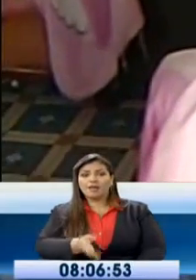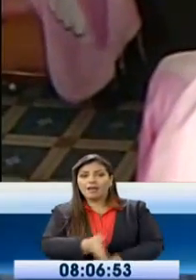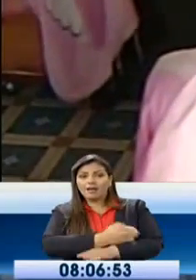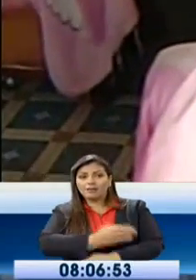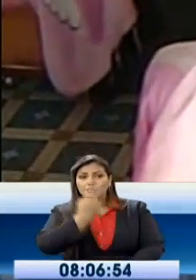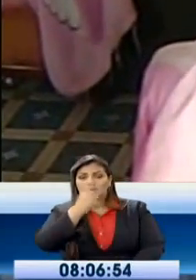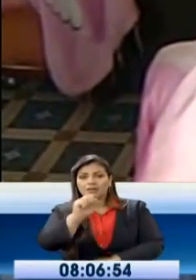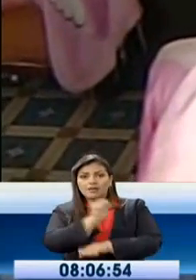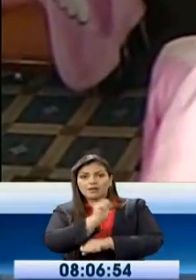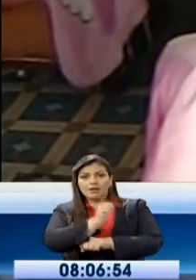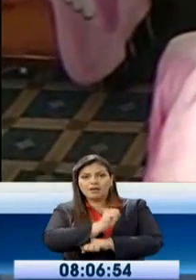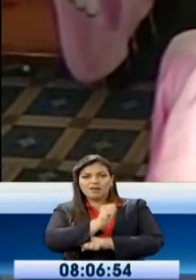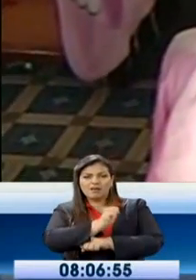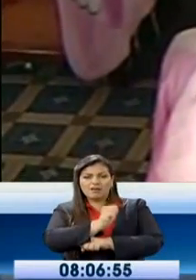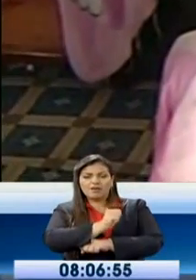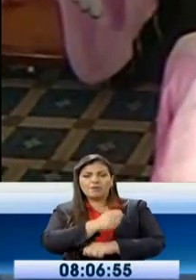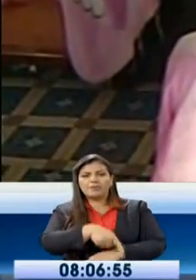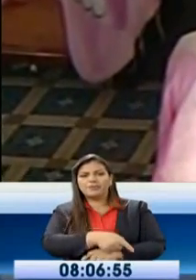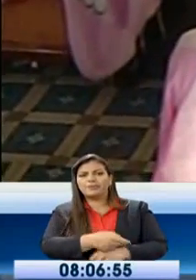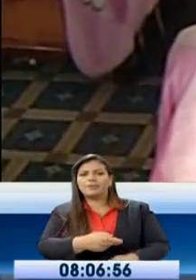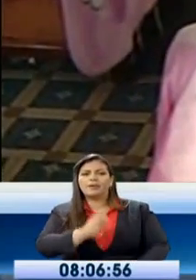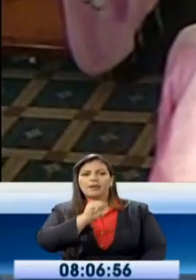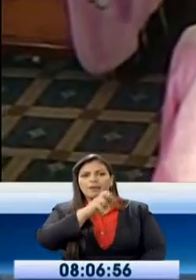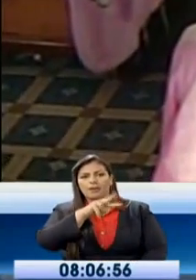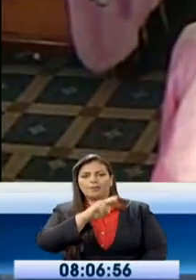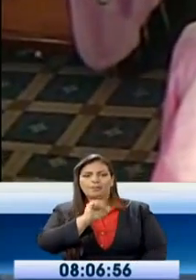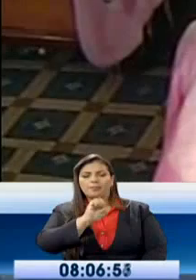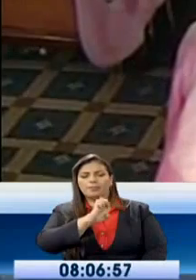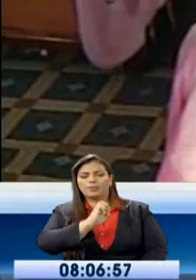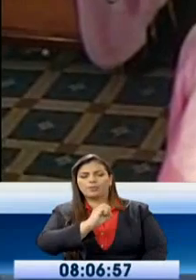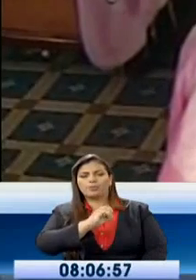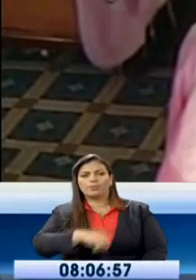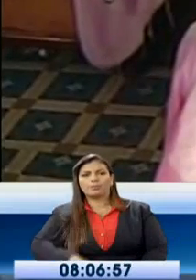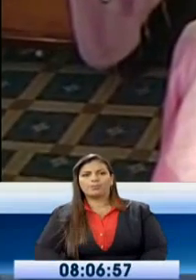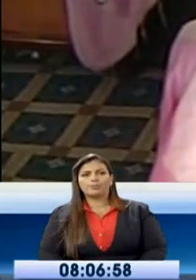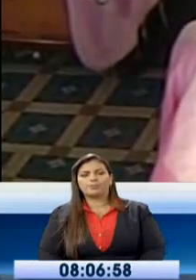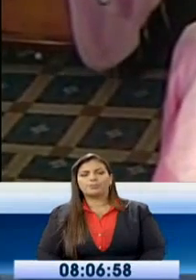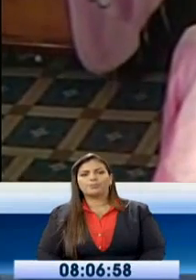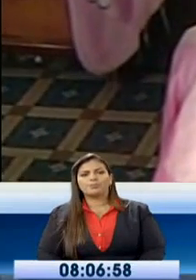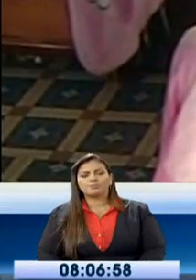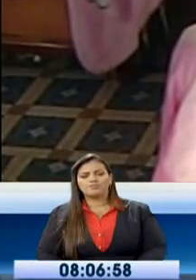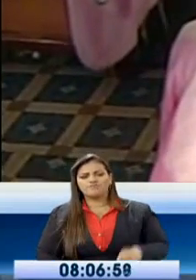caminando. Entonces, yo también saco mis contradicciones, yo digo, ¿no?,